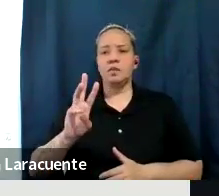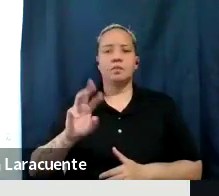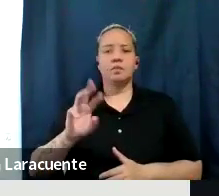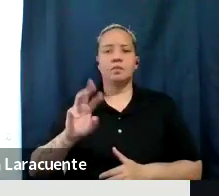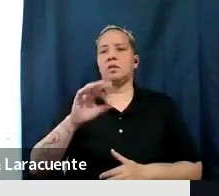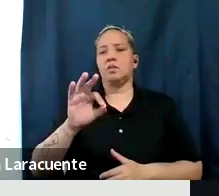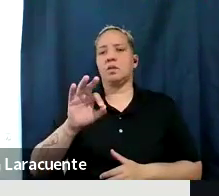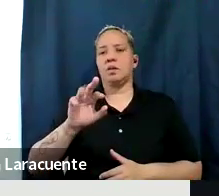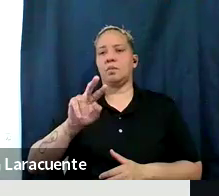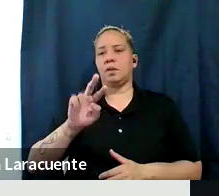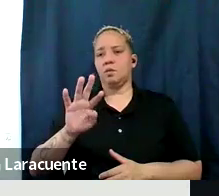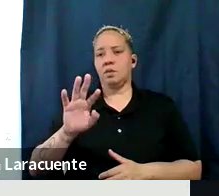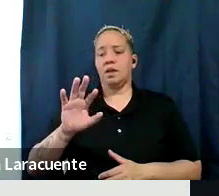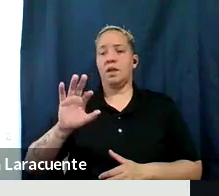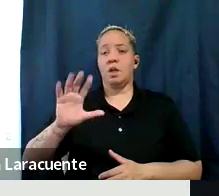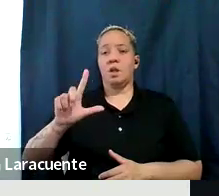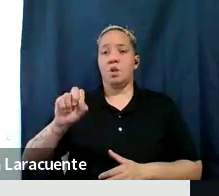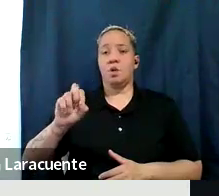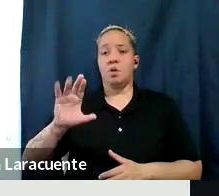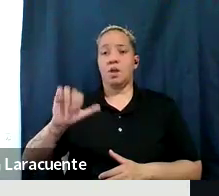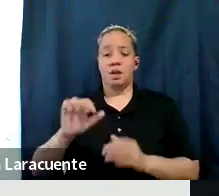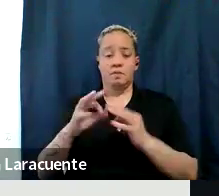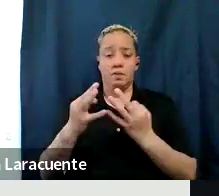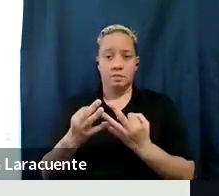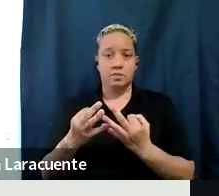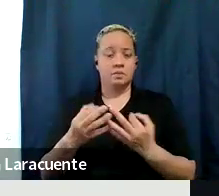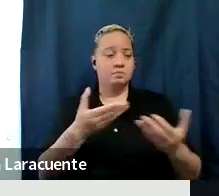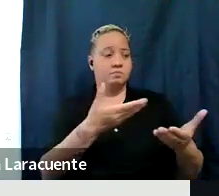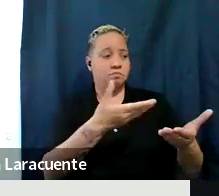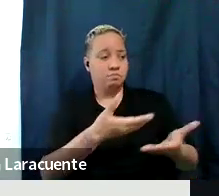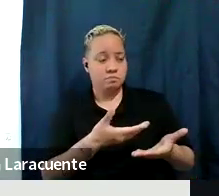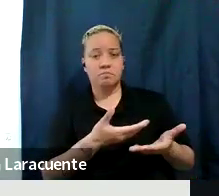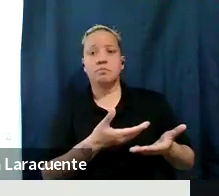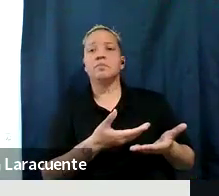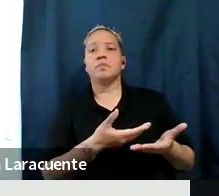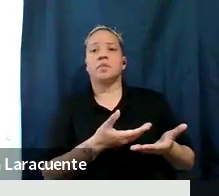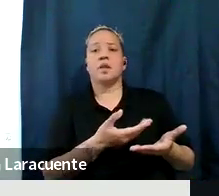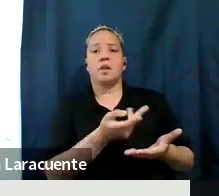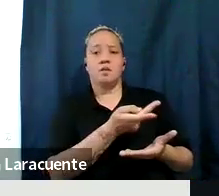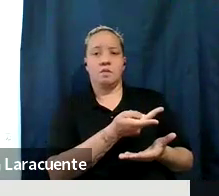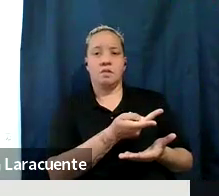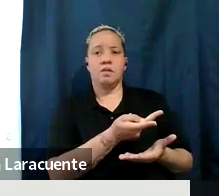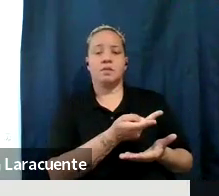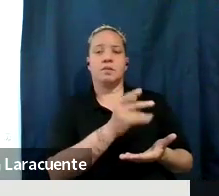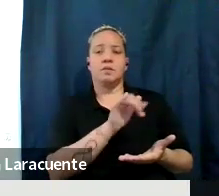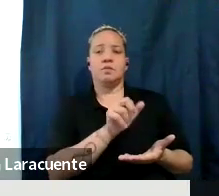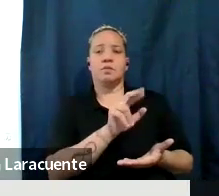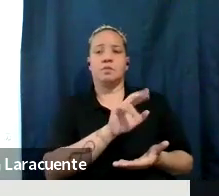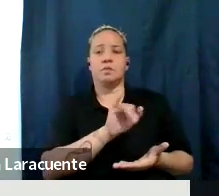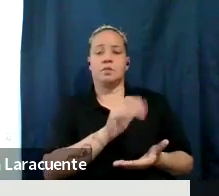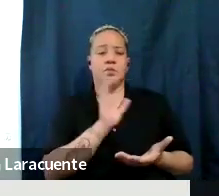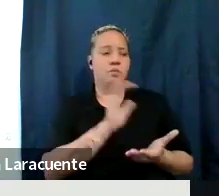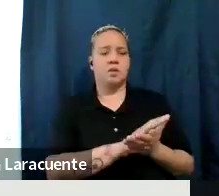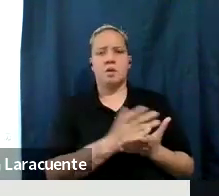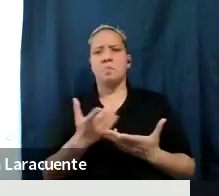Lorca y la familia de Lorca invitan a Juan Ramón Jiménez y a su esposa Zenobia a pasar unos días en